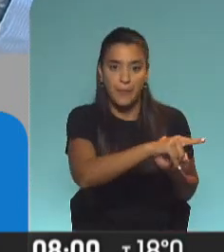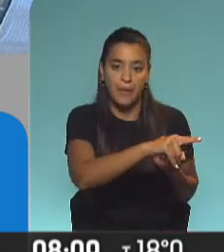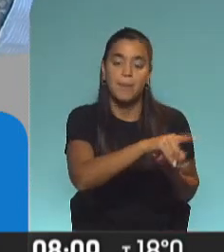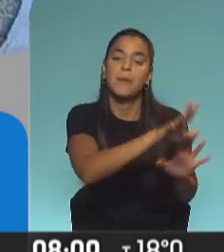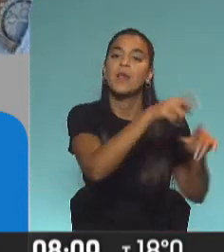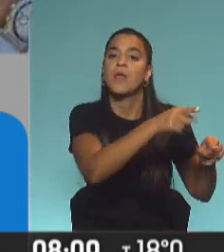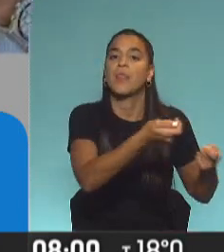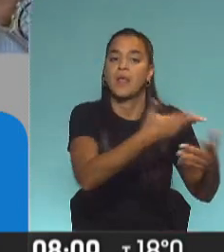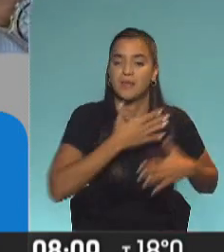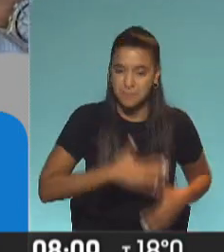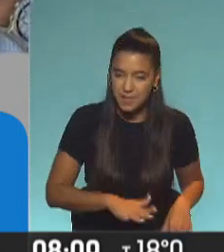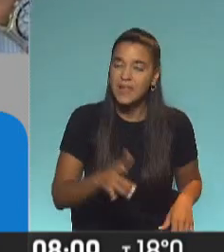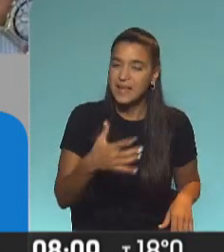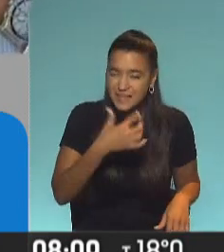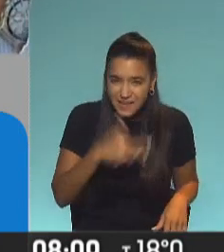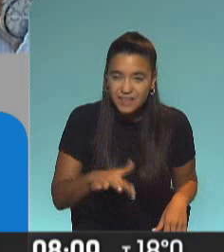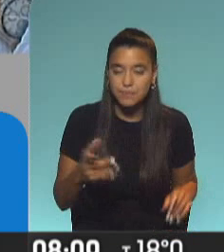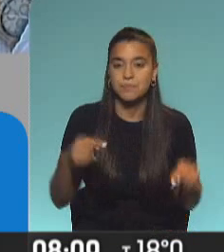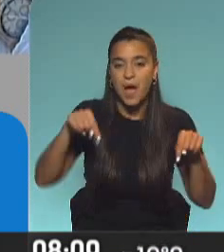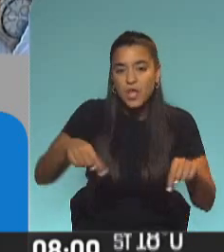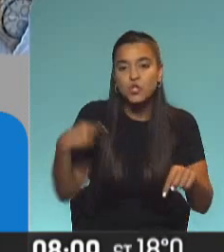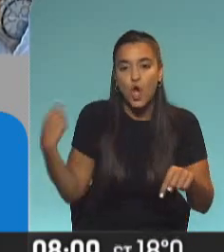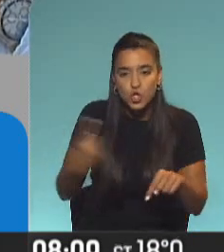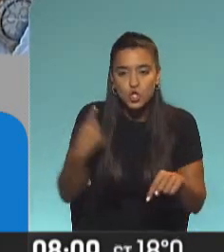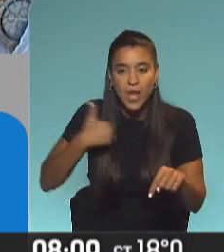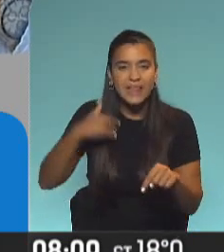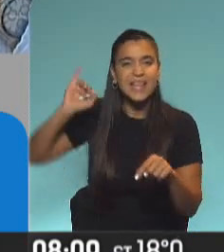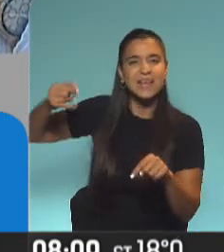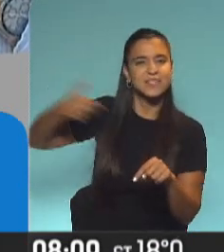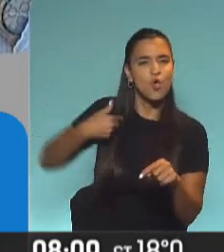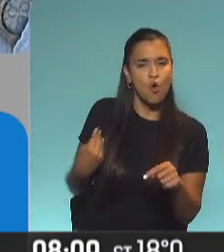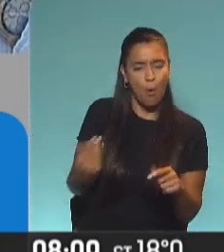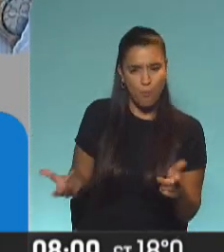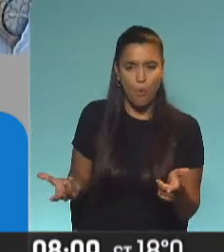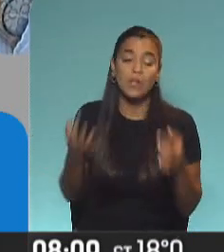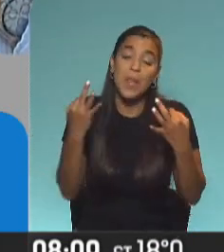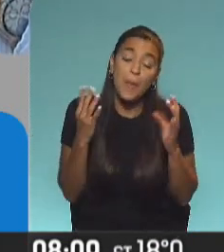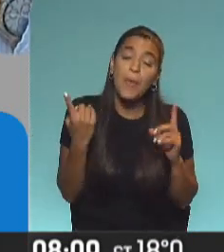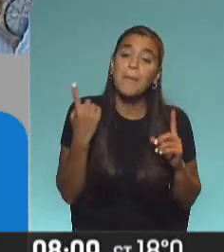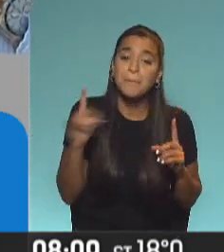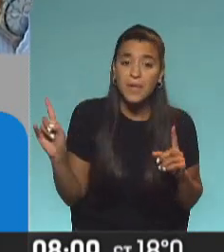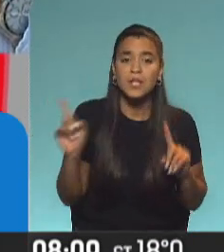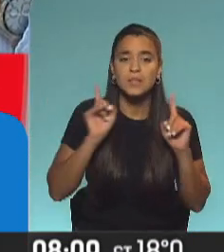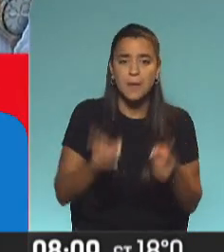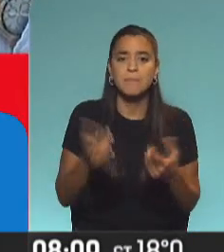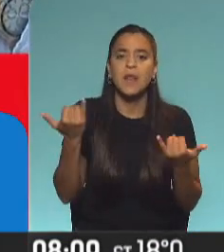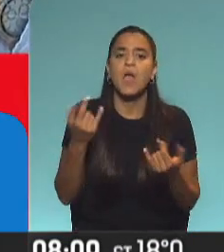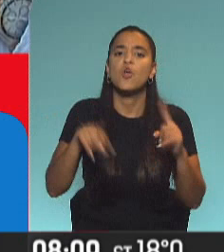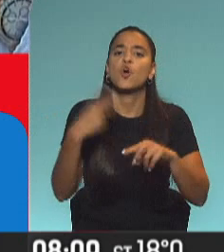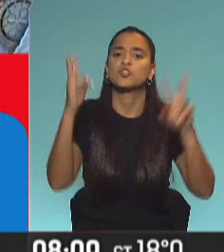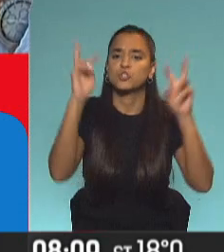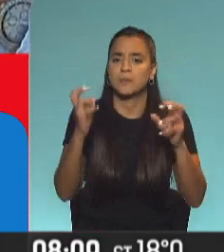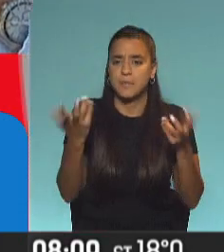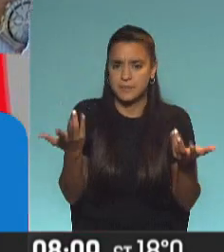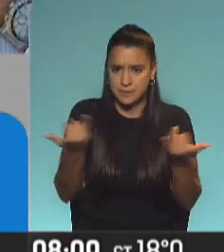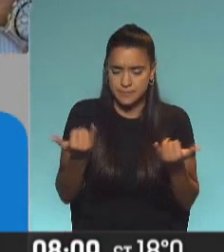queden tranquilos. Me da la sensación de que a eso nos referimos, está todo muy bien, pero también se pone en juego otras cuestiones.